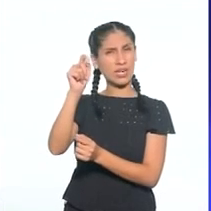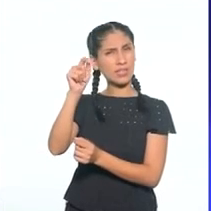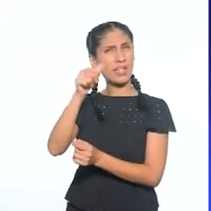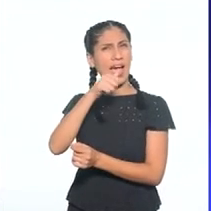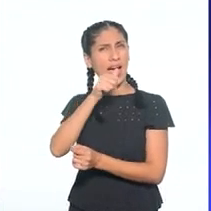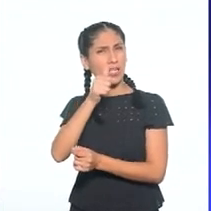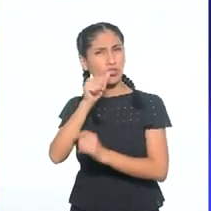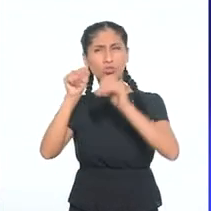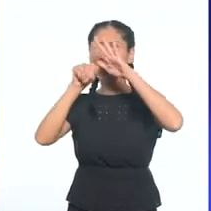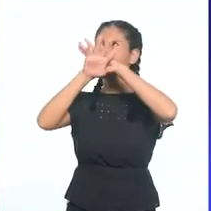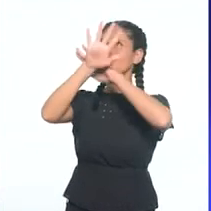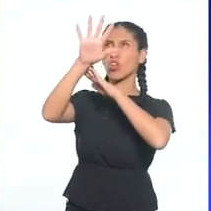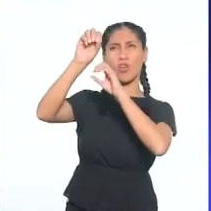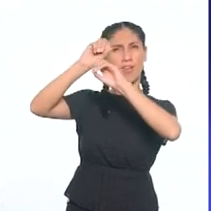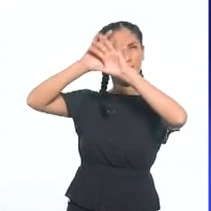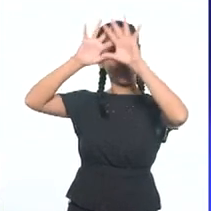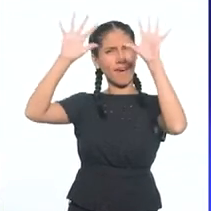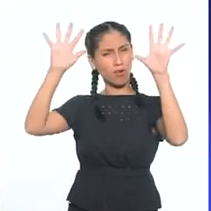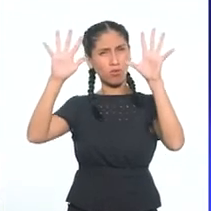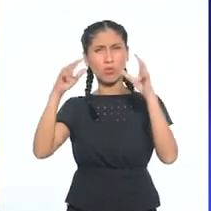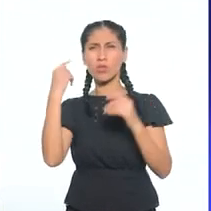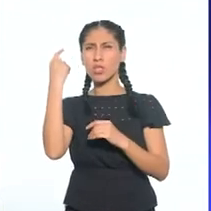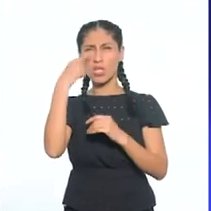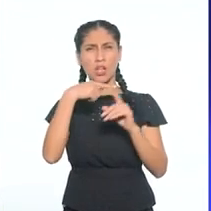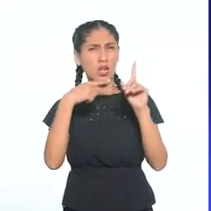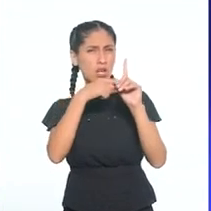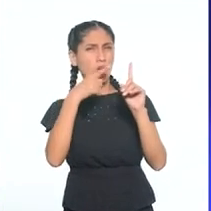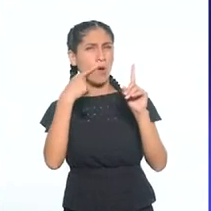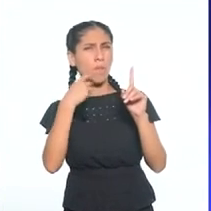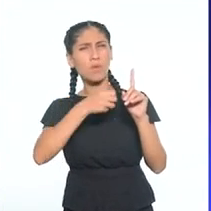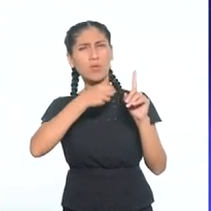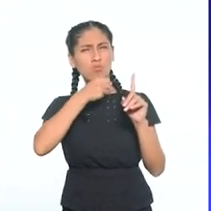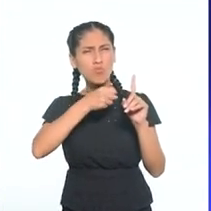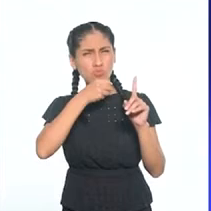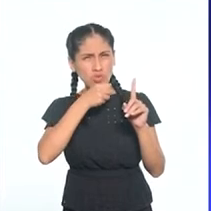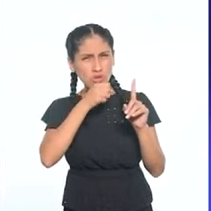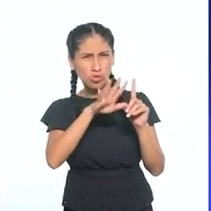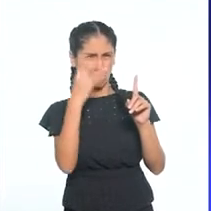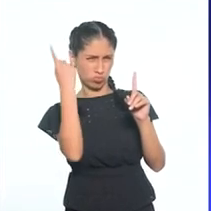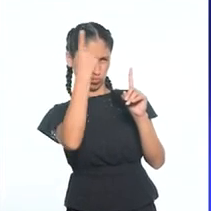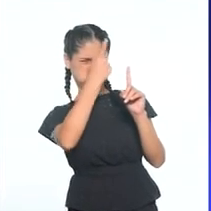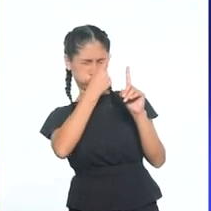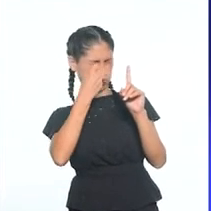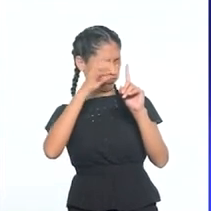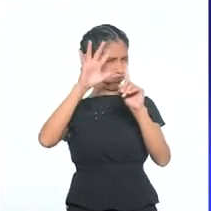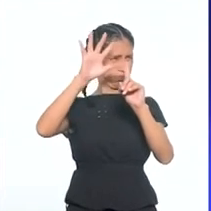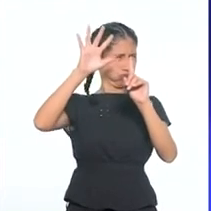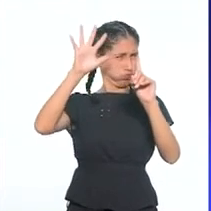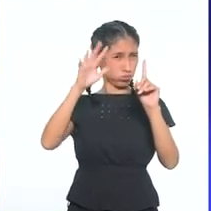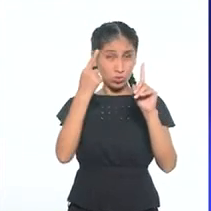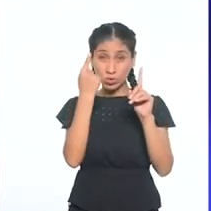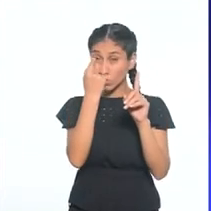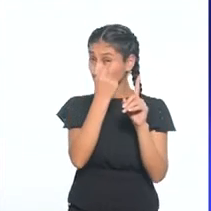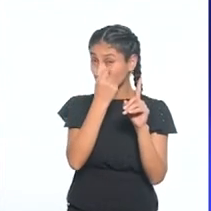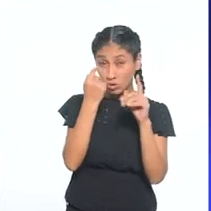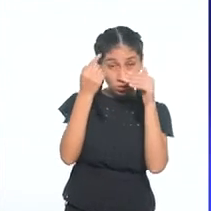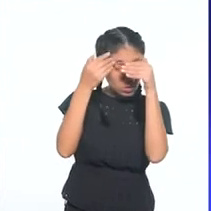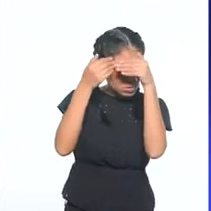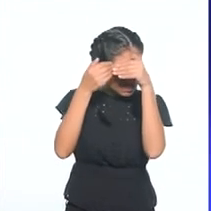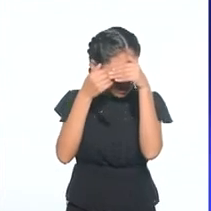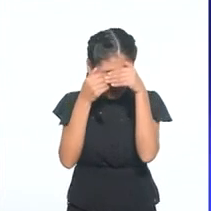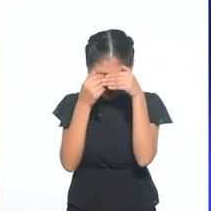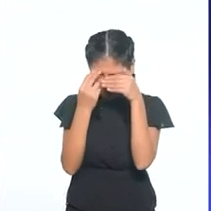claro la cara del viejo mojada en sudor se llenó de luz escondió los ojos